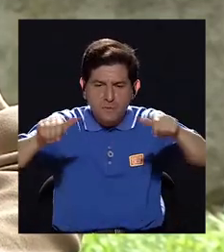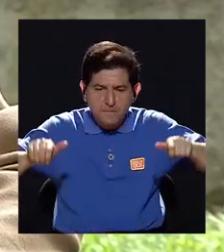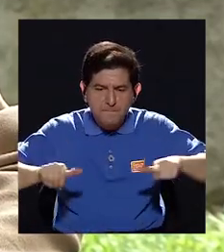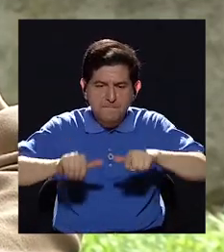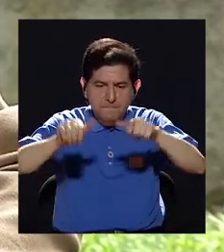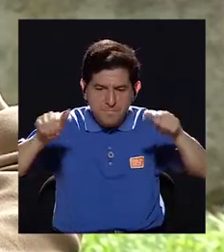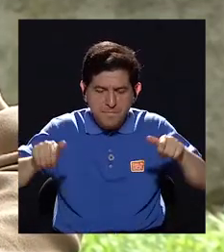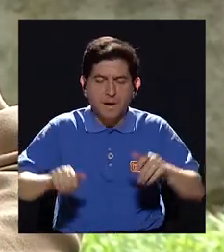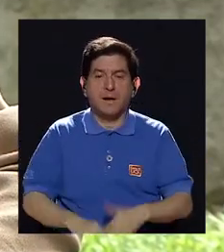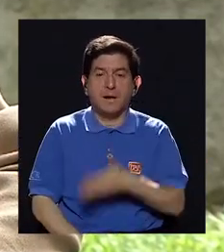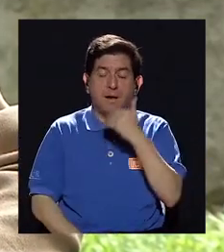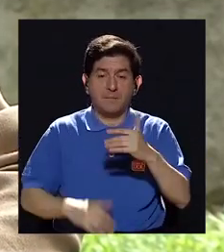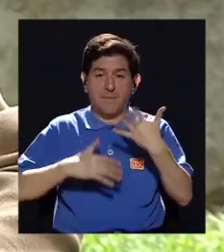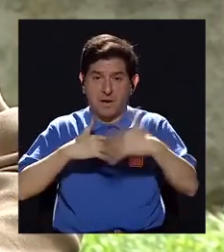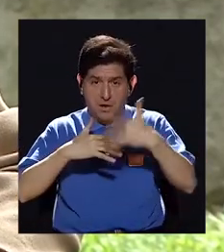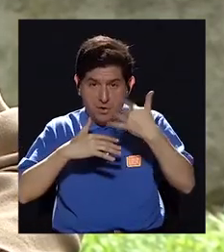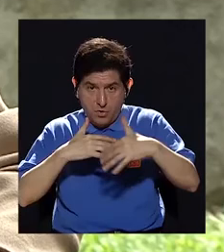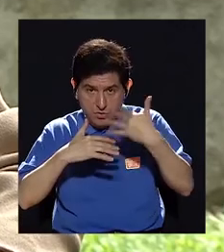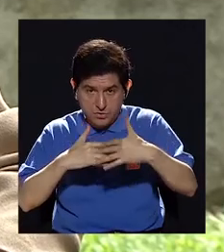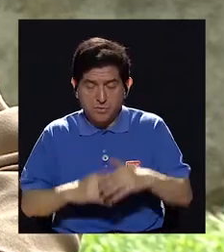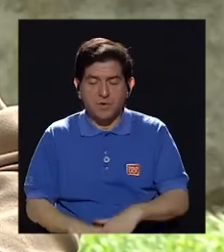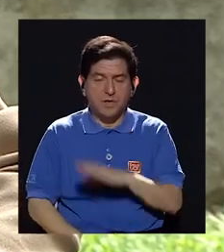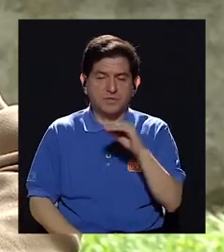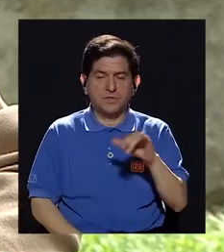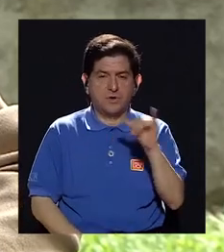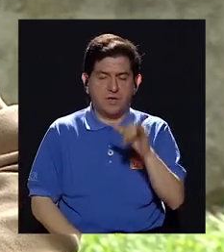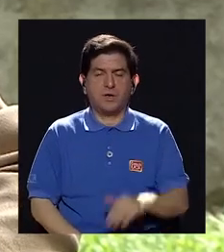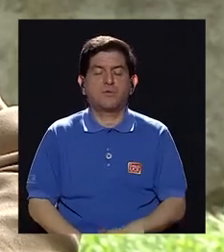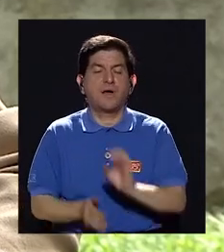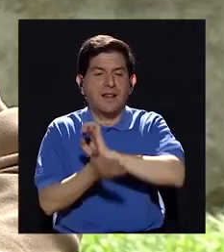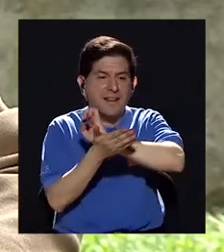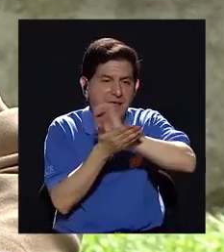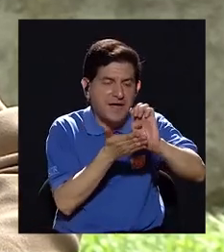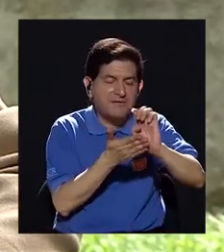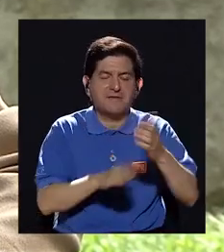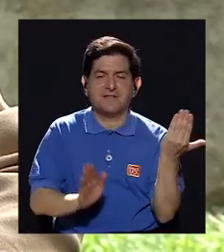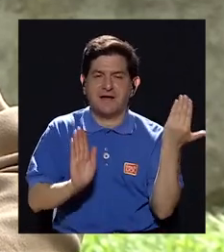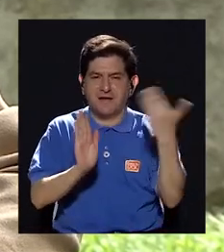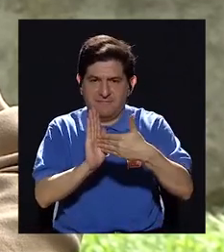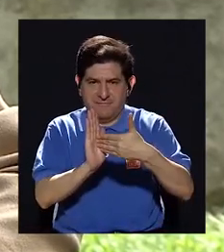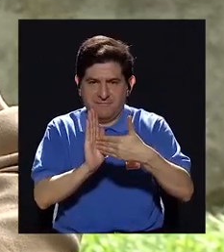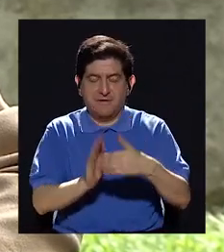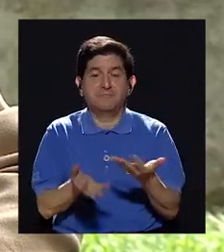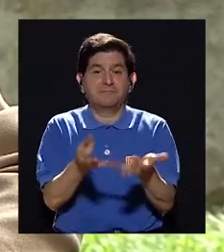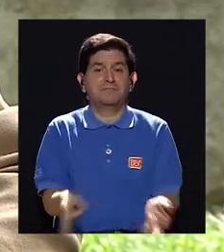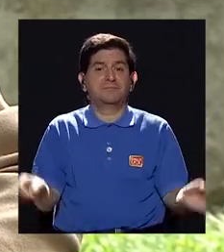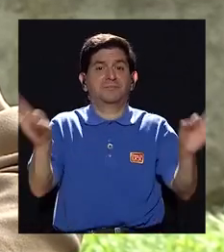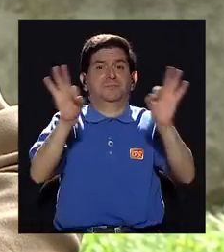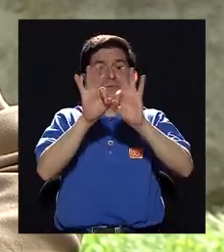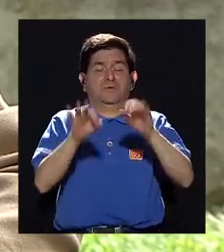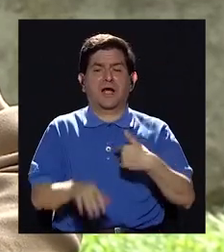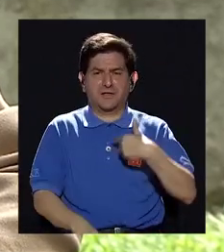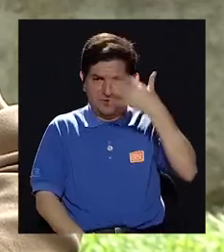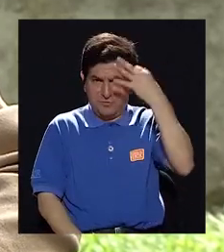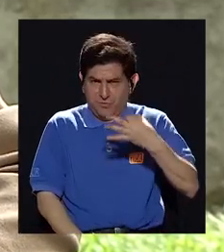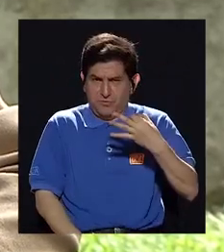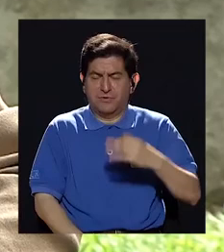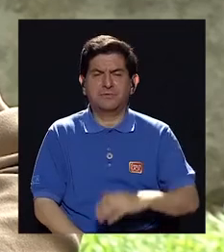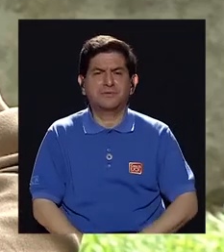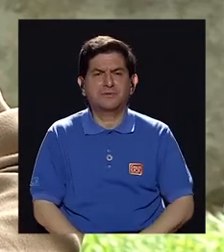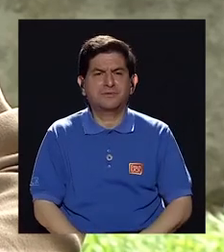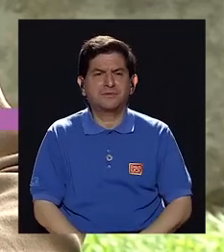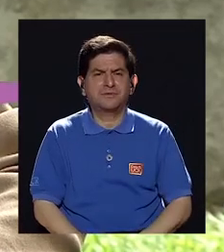la circulación y la irrigación para evitar lesiones. Eso va a ser fundamental, yo creo que